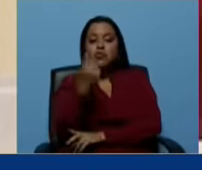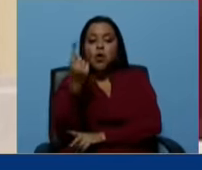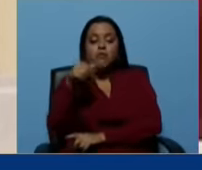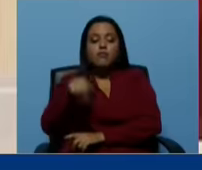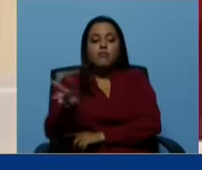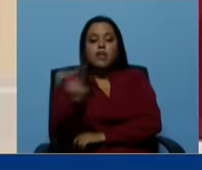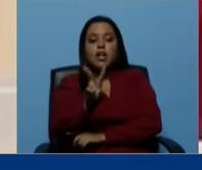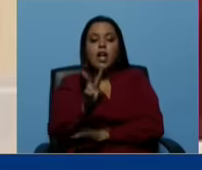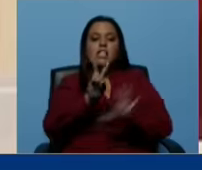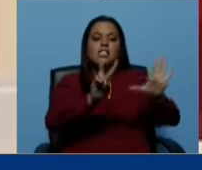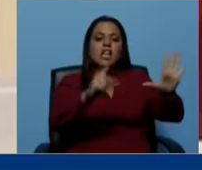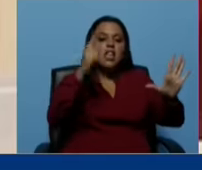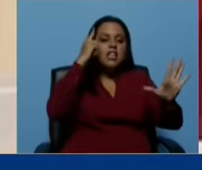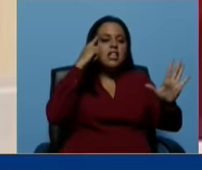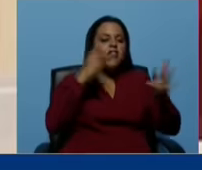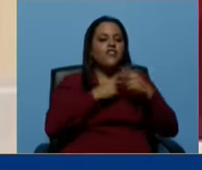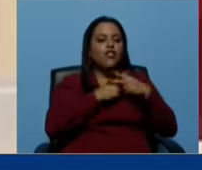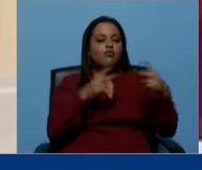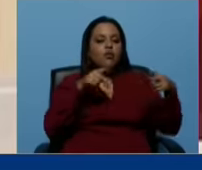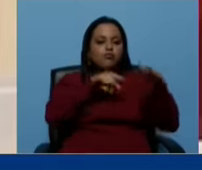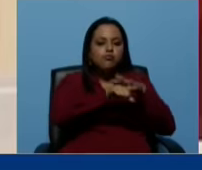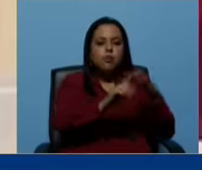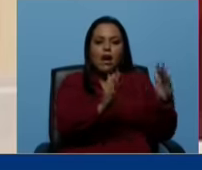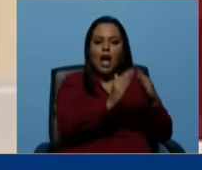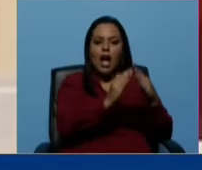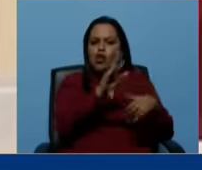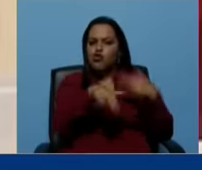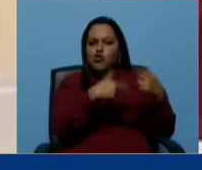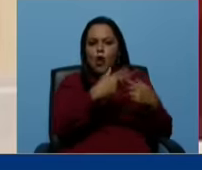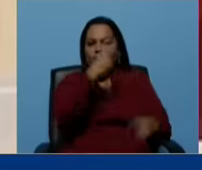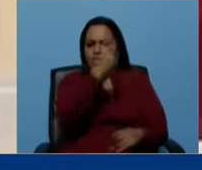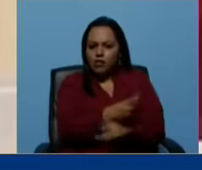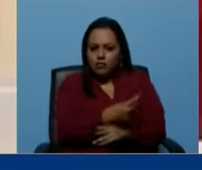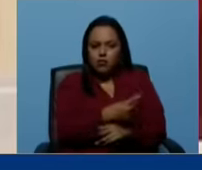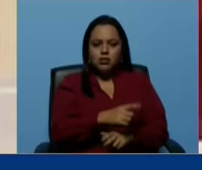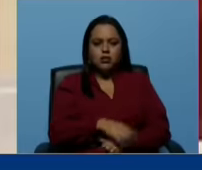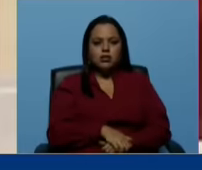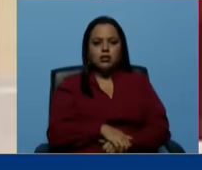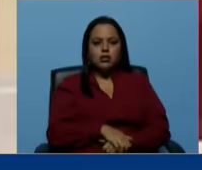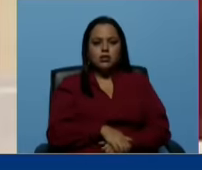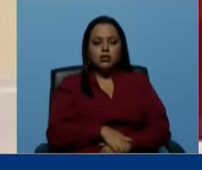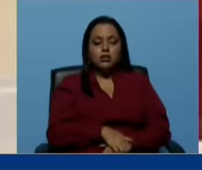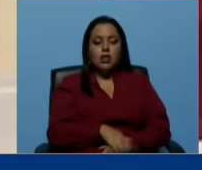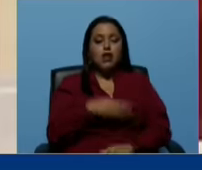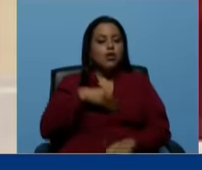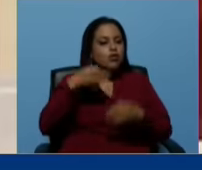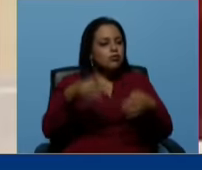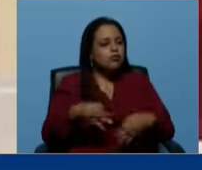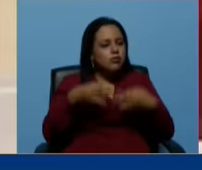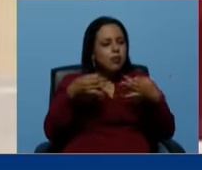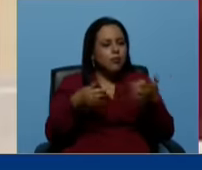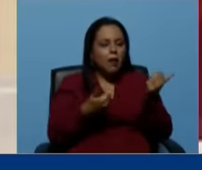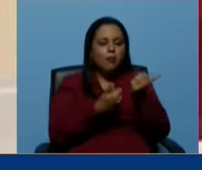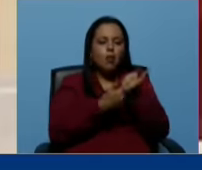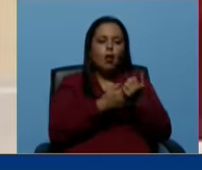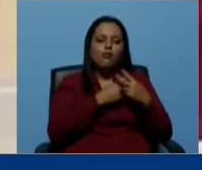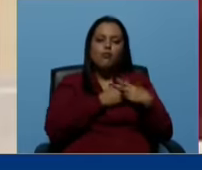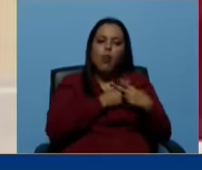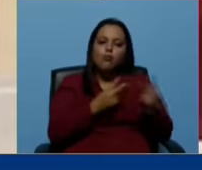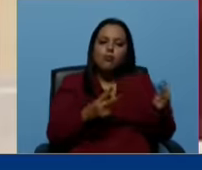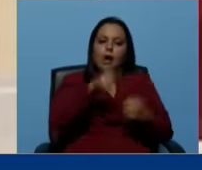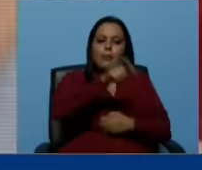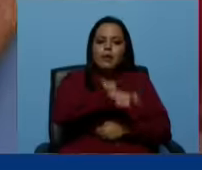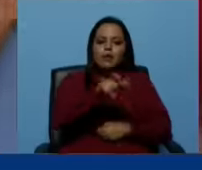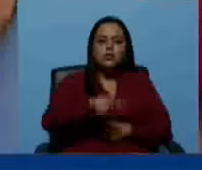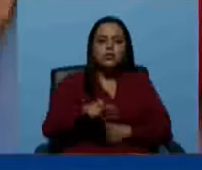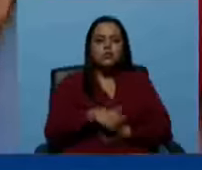7 días de cuarentena voluntaria, nunca obligatoria, radical. Yo siempre he creído en la voluntad de la gente, en la voluntad colectiva.